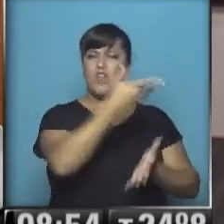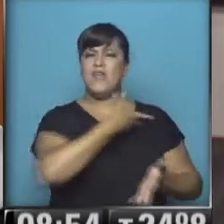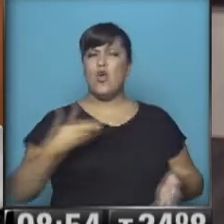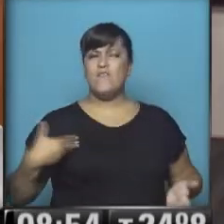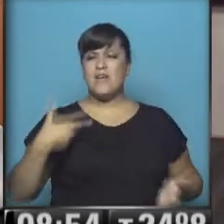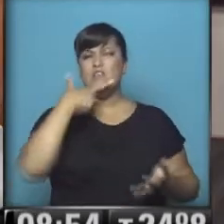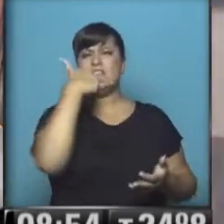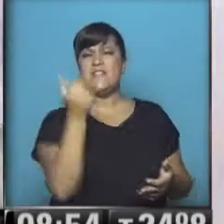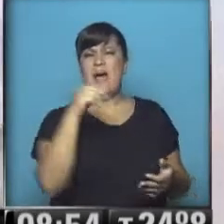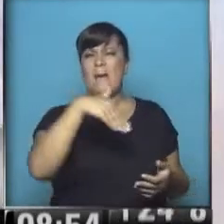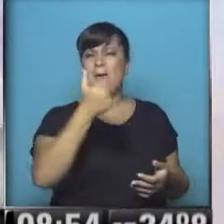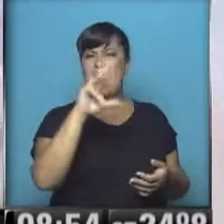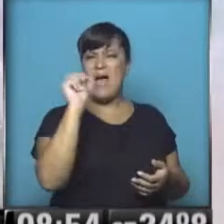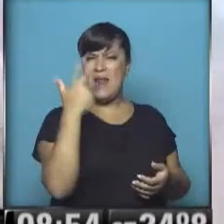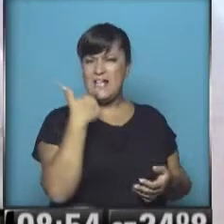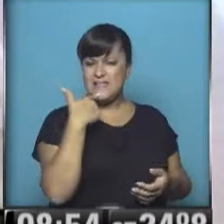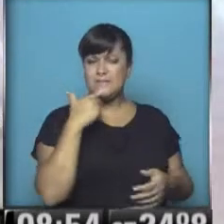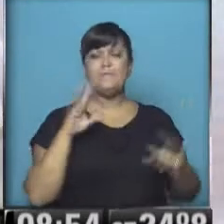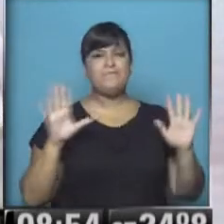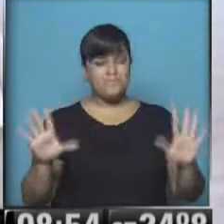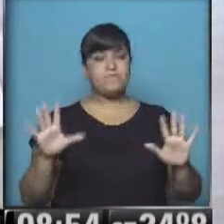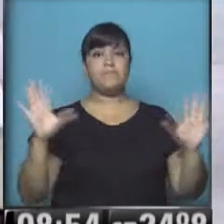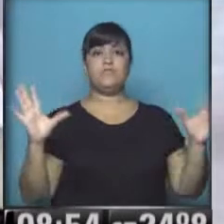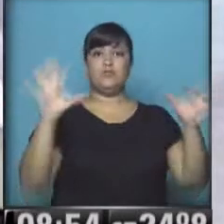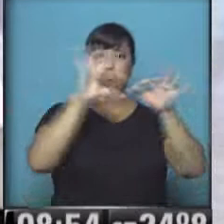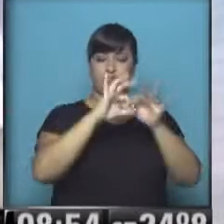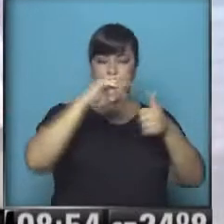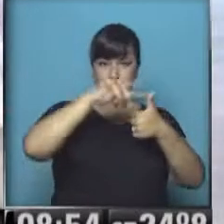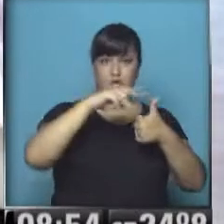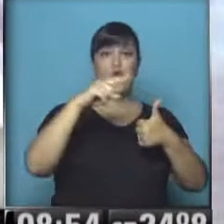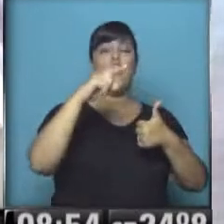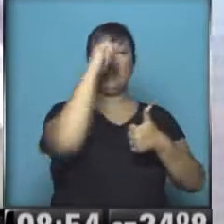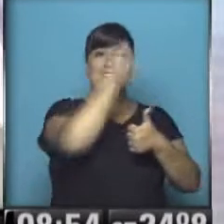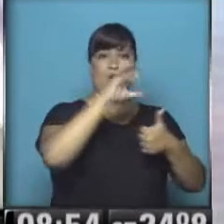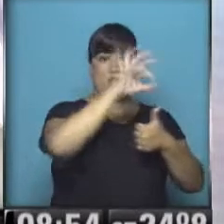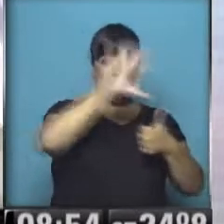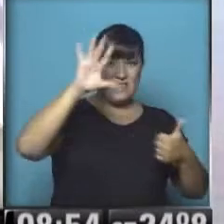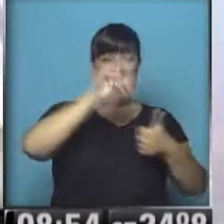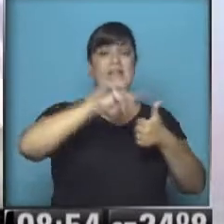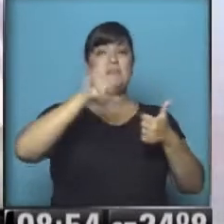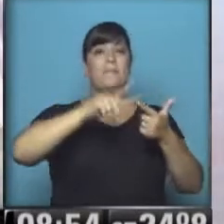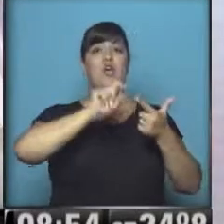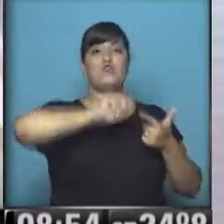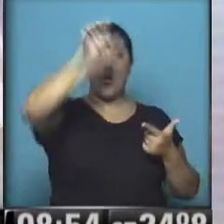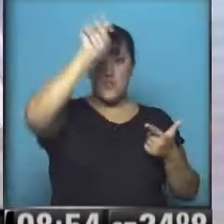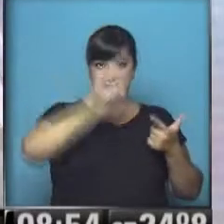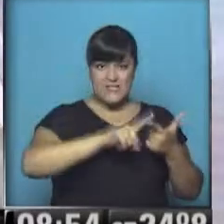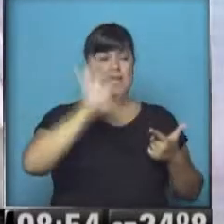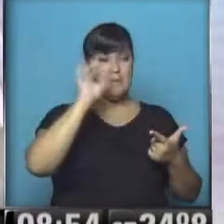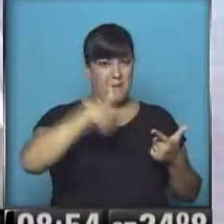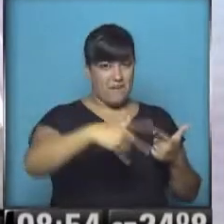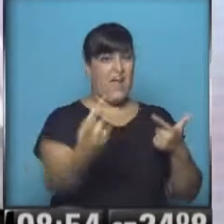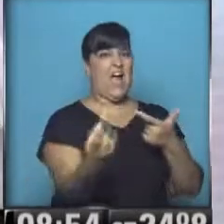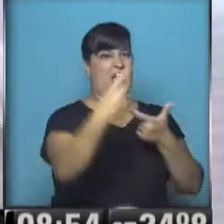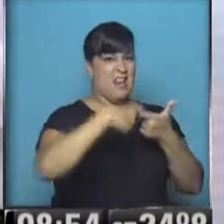sámaras y va a tener va a ser colisión con ellos probablemente con el partido comunista y con un